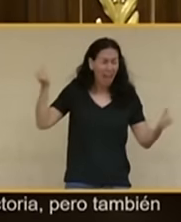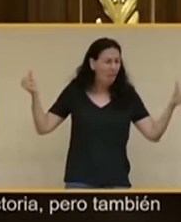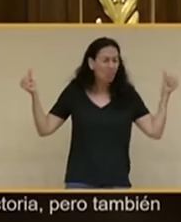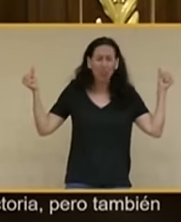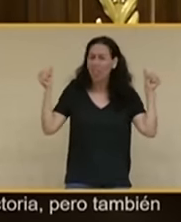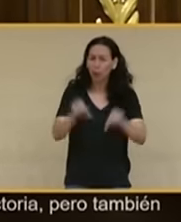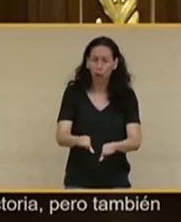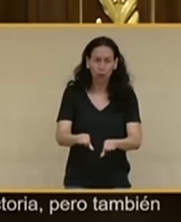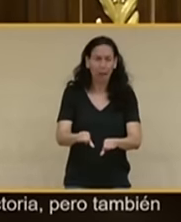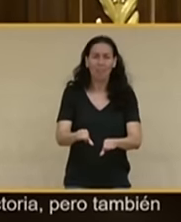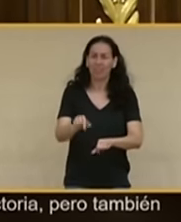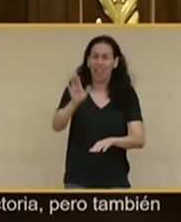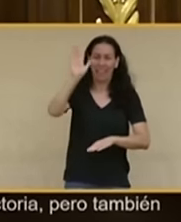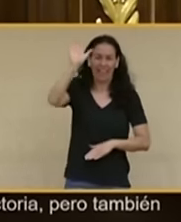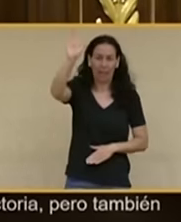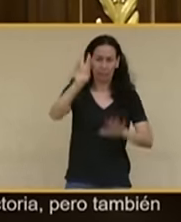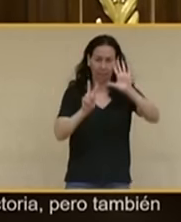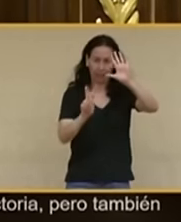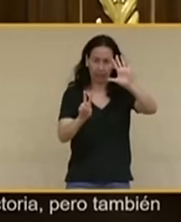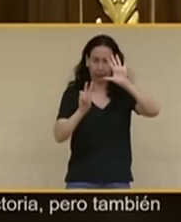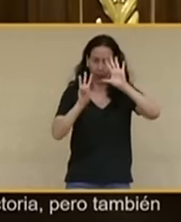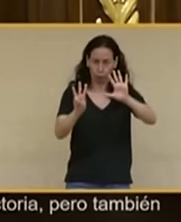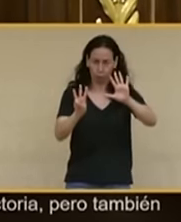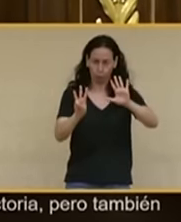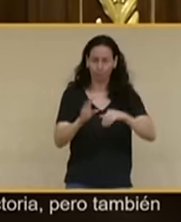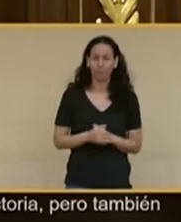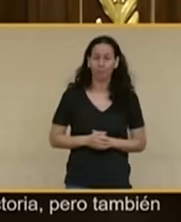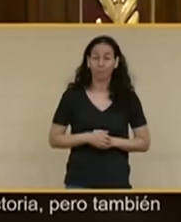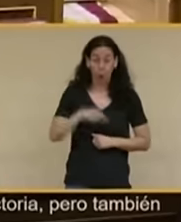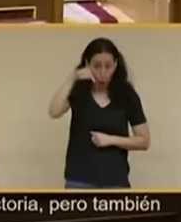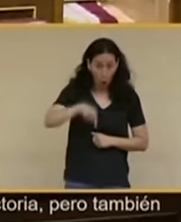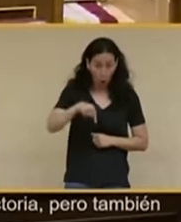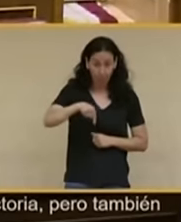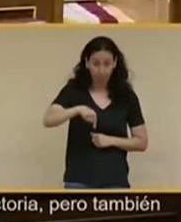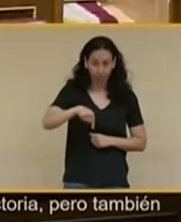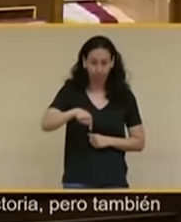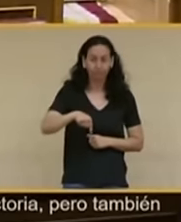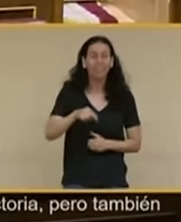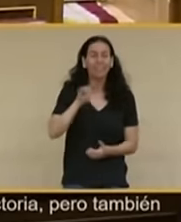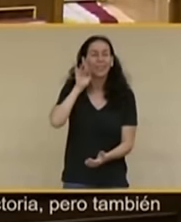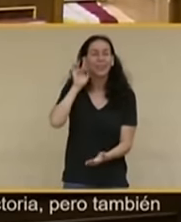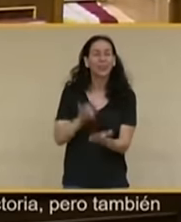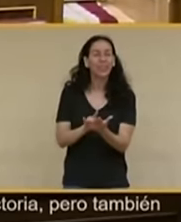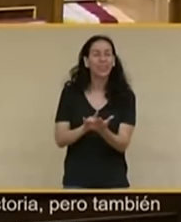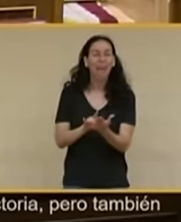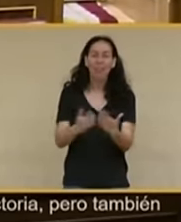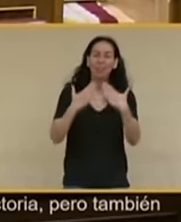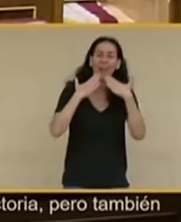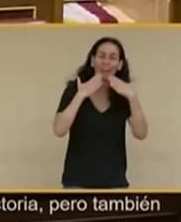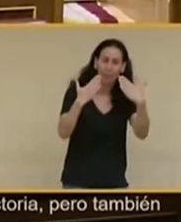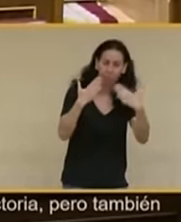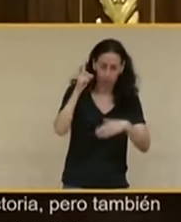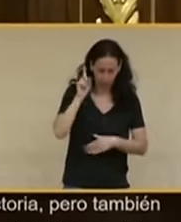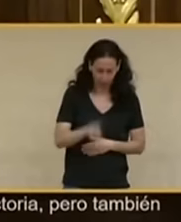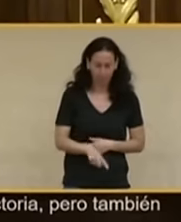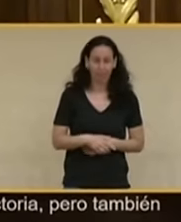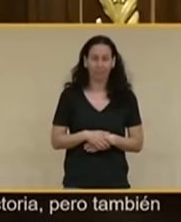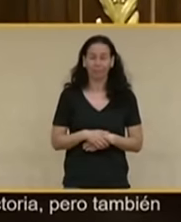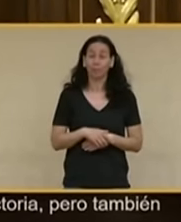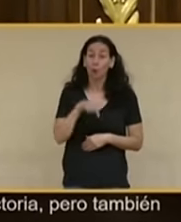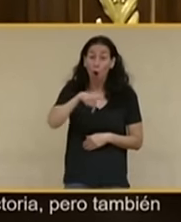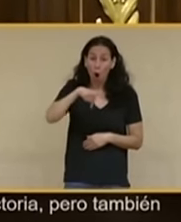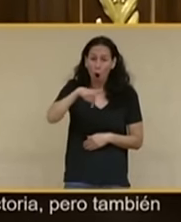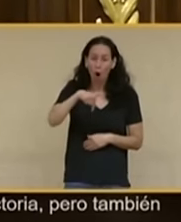La primera derrota del régimen del 78. Y avui, y hoy es un día de agradecimiento. Hoy